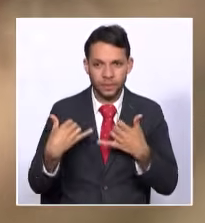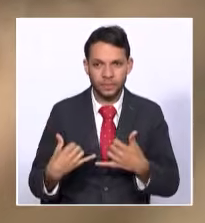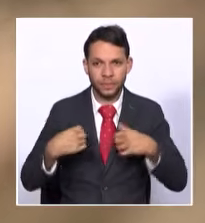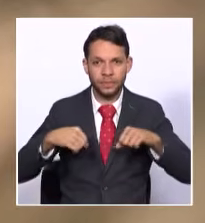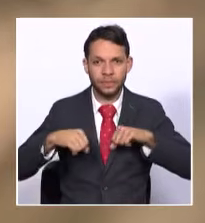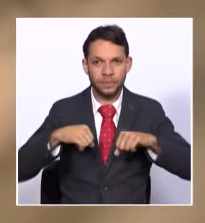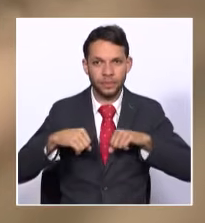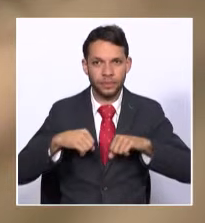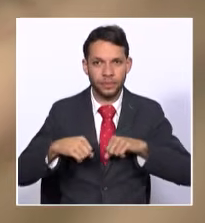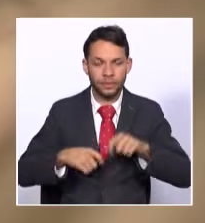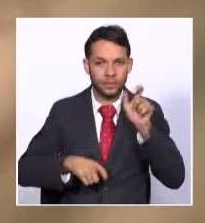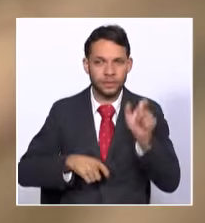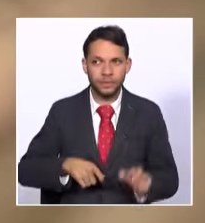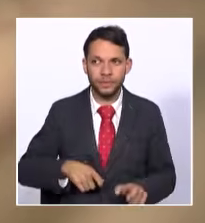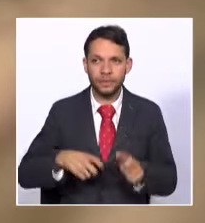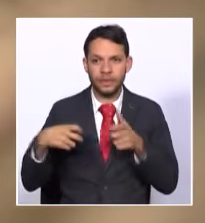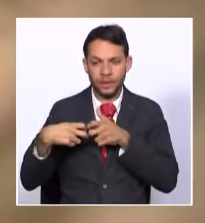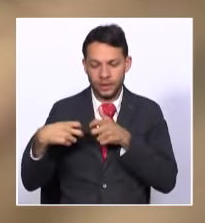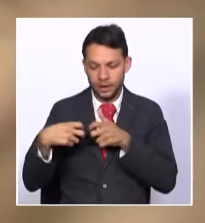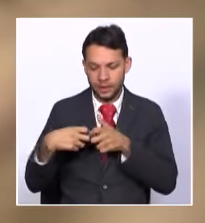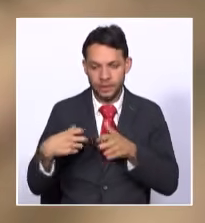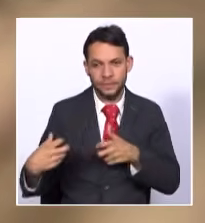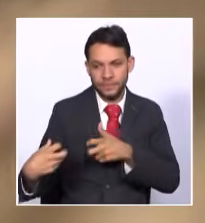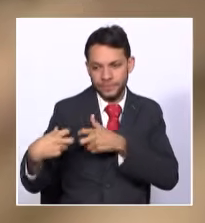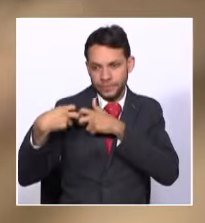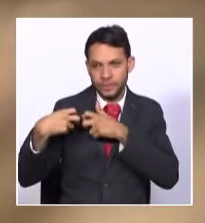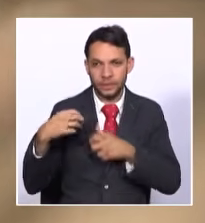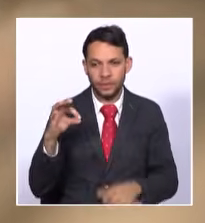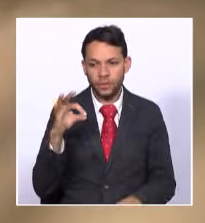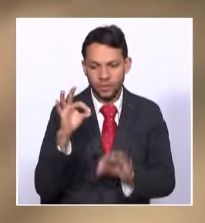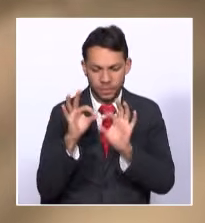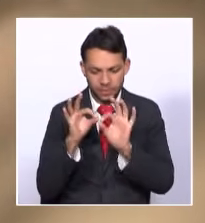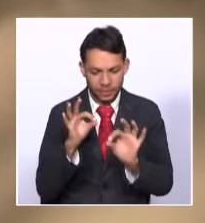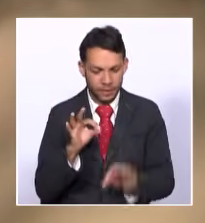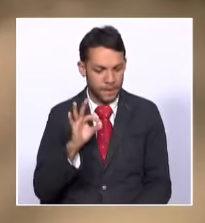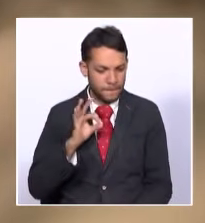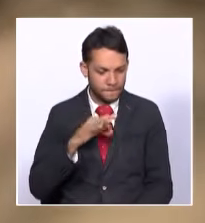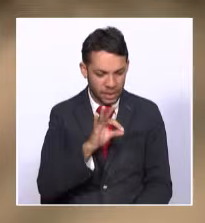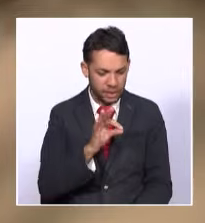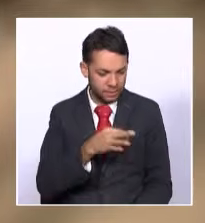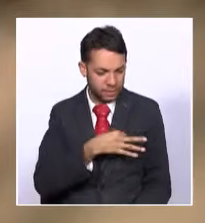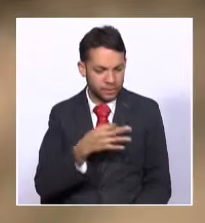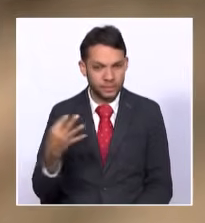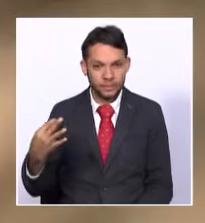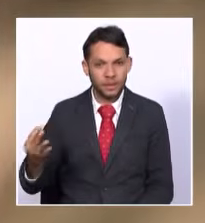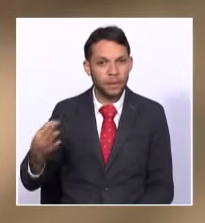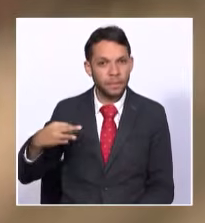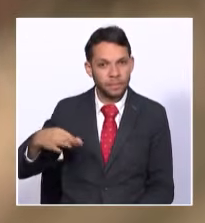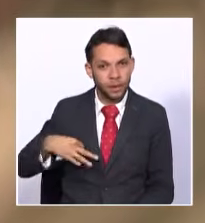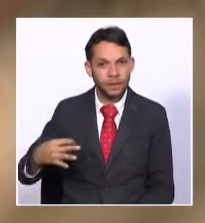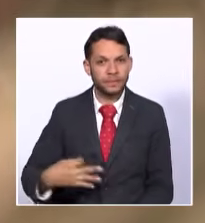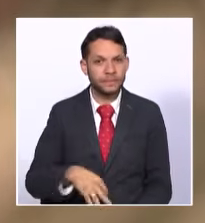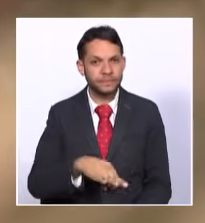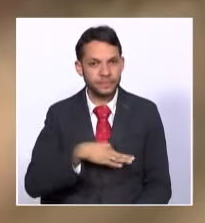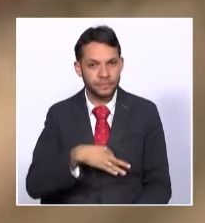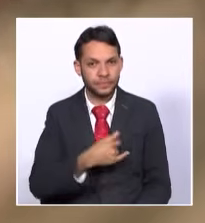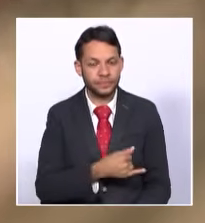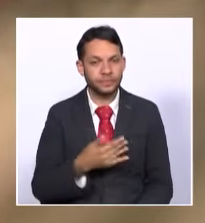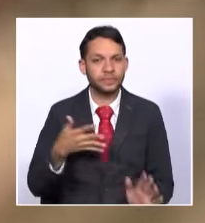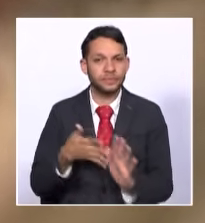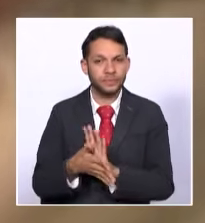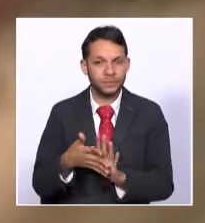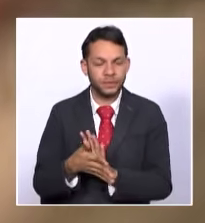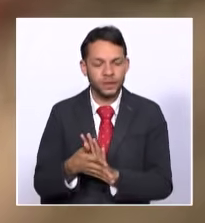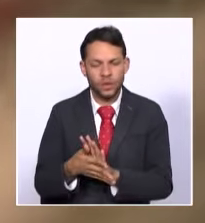poner unos electrodos directamente a las agujas, que lo que hace es disminuir, digamos que la información